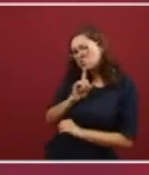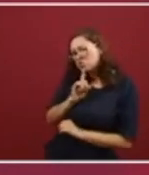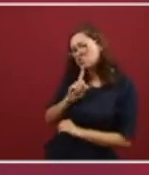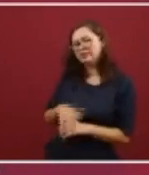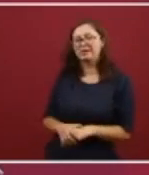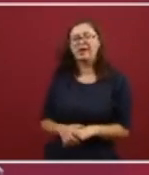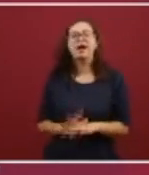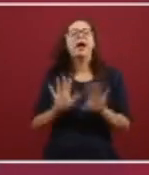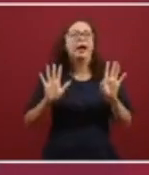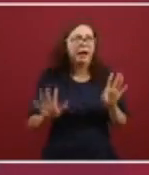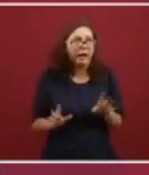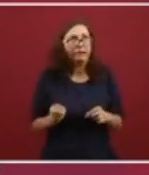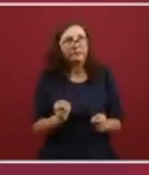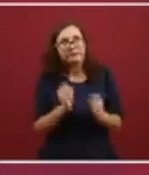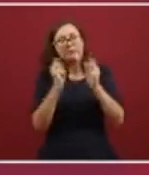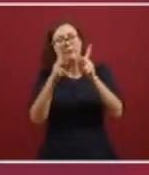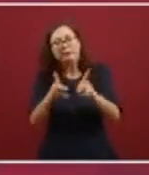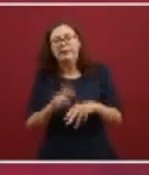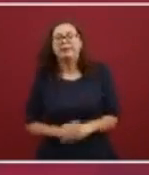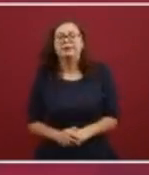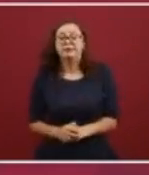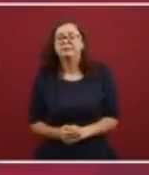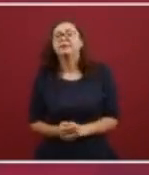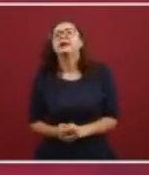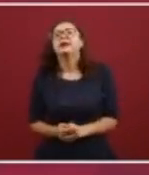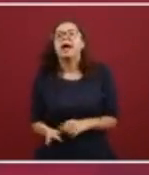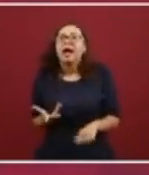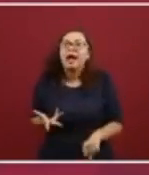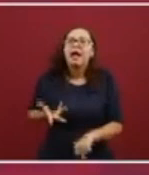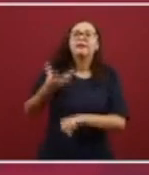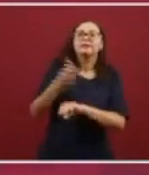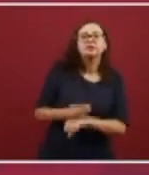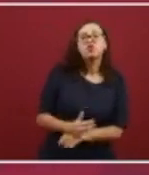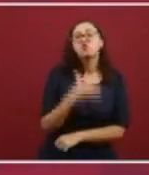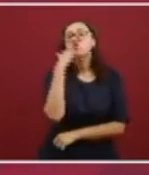entonces agrego, ya no hay corrupción tolerada